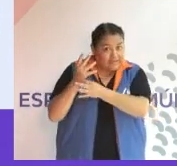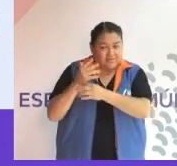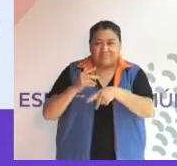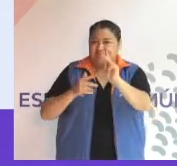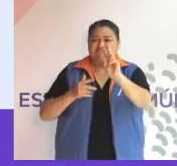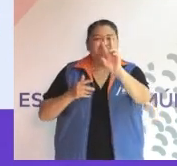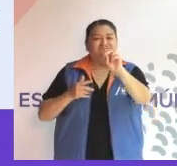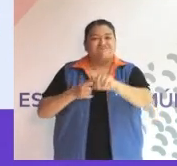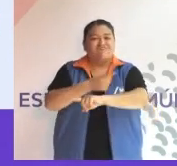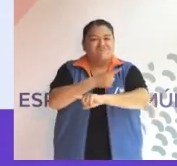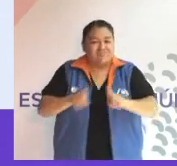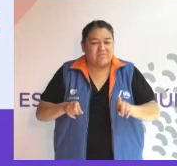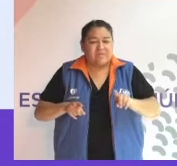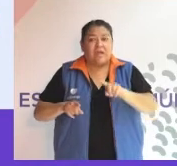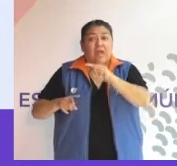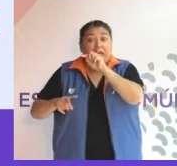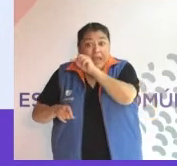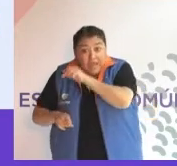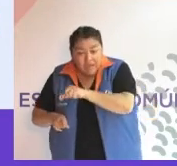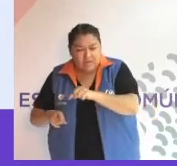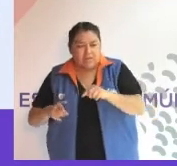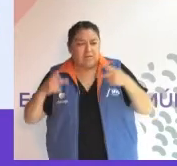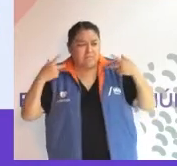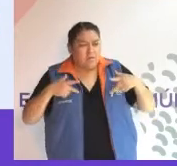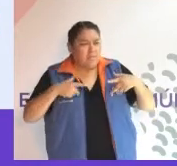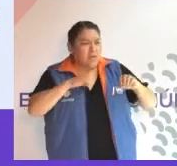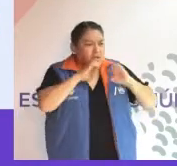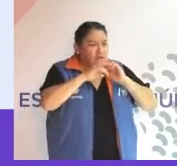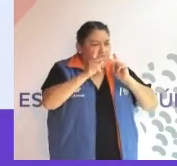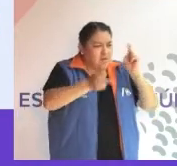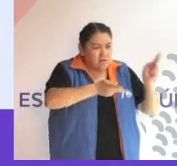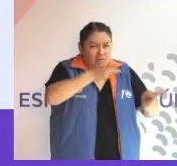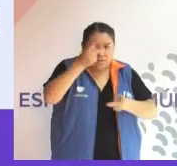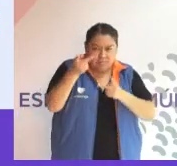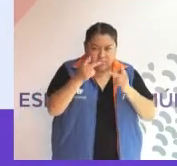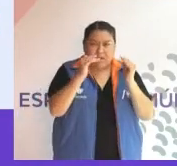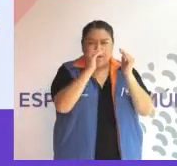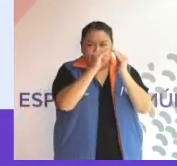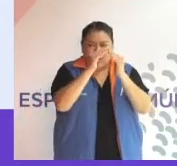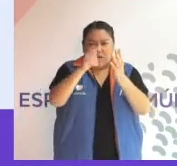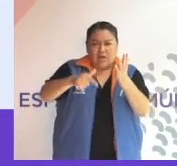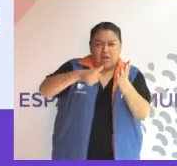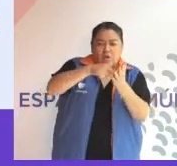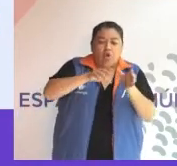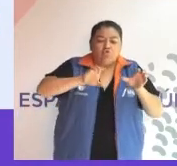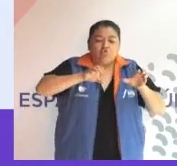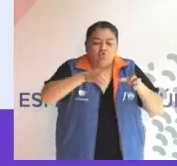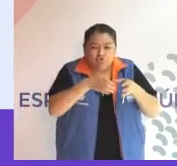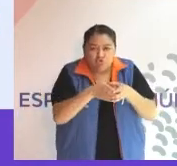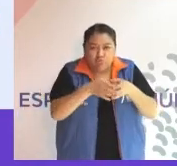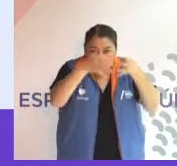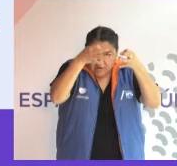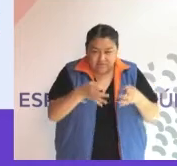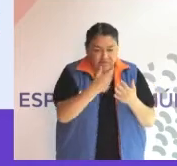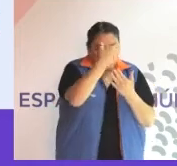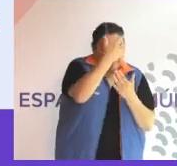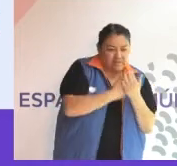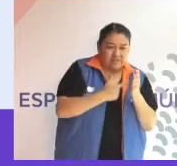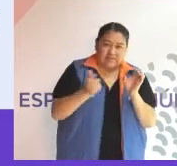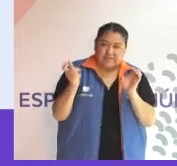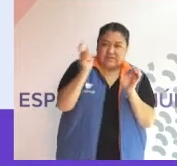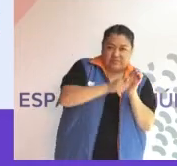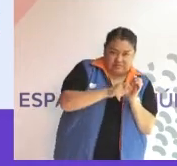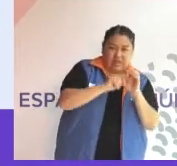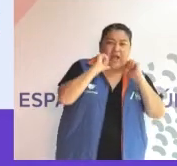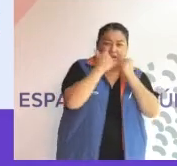¿Por qué? Porque ellos hacen una encuesta en establecimientos sobre grupos de voluntarios registrados en